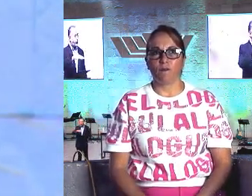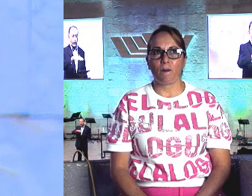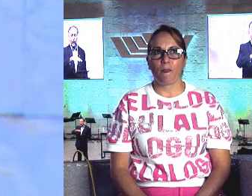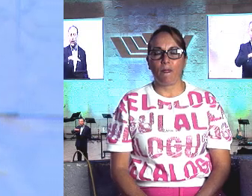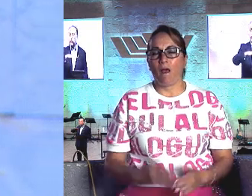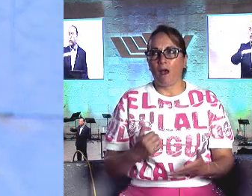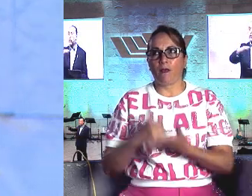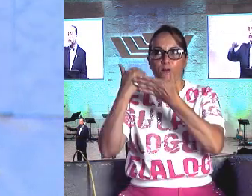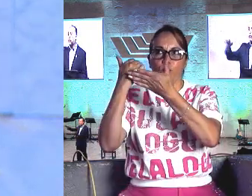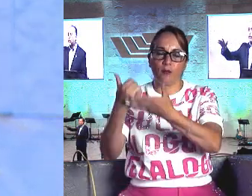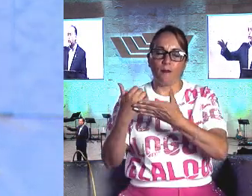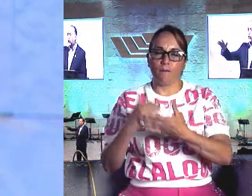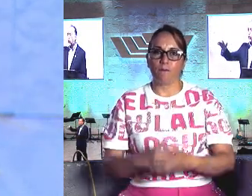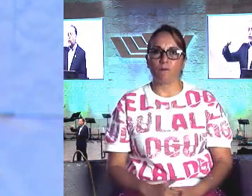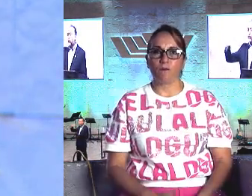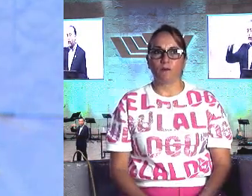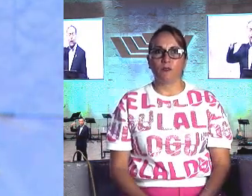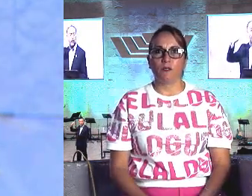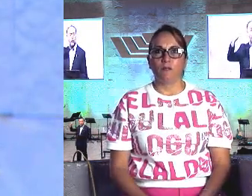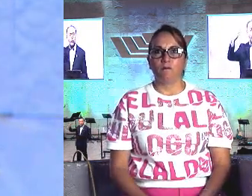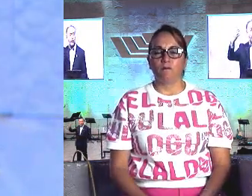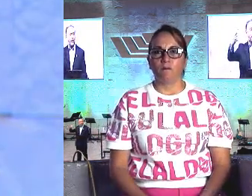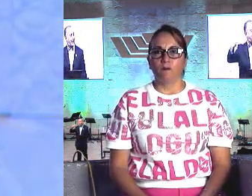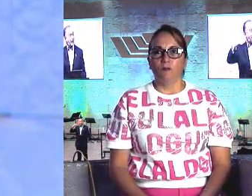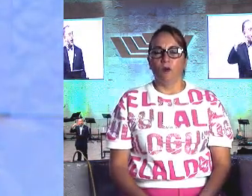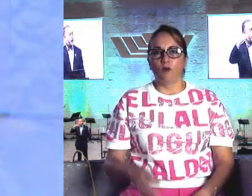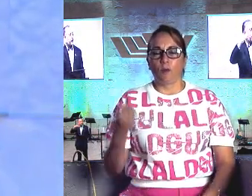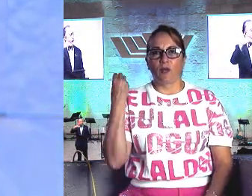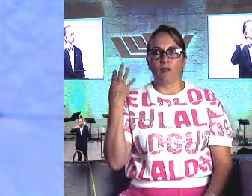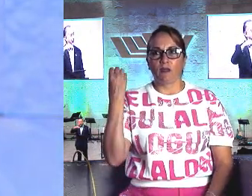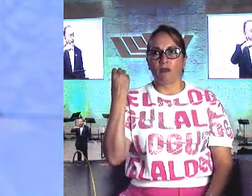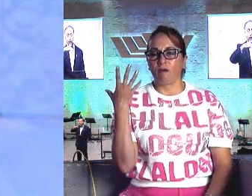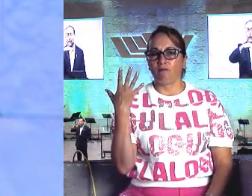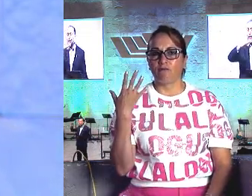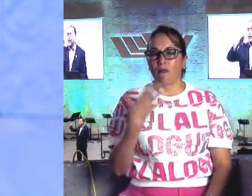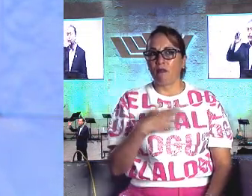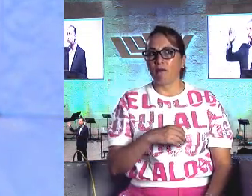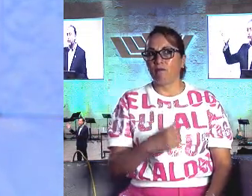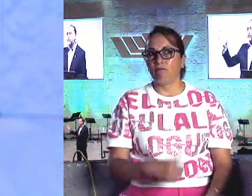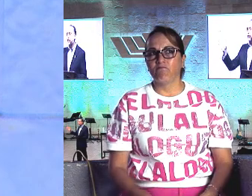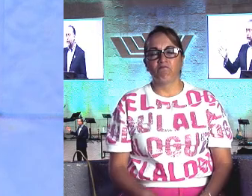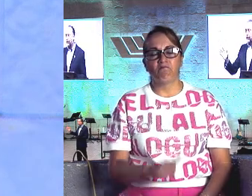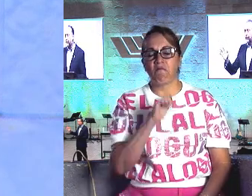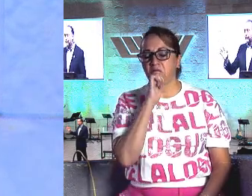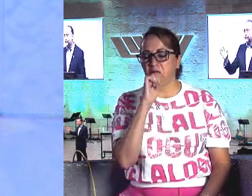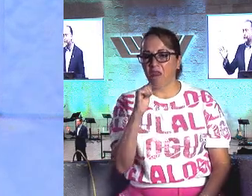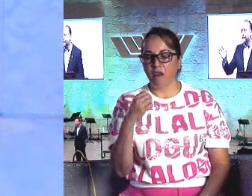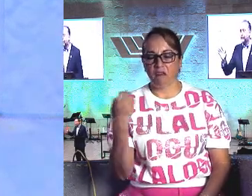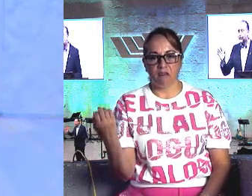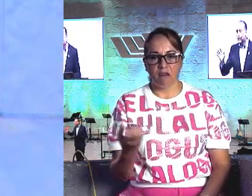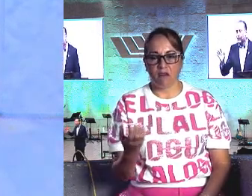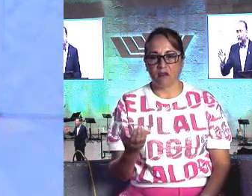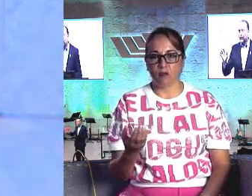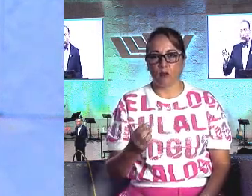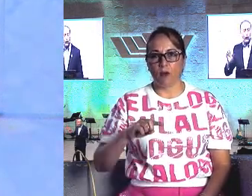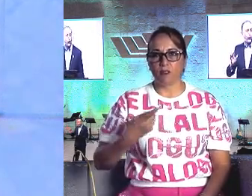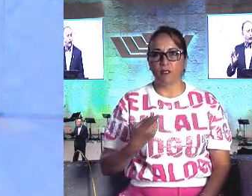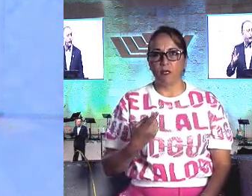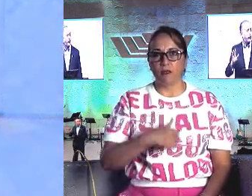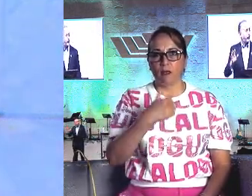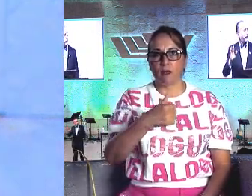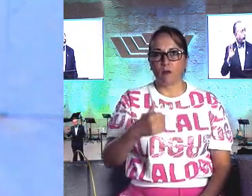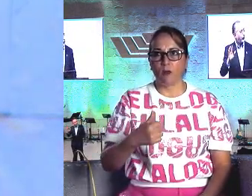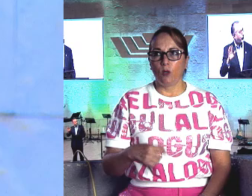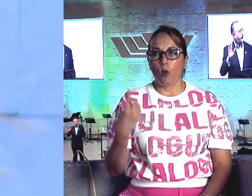ayudé, yo colaboré, yo prediqué. Nada de eso va a servir. Lo único que va a